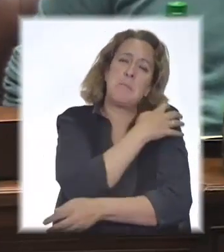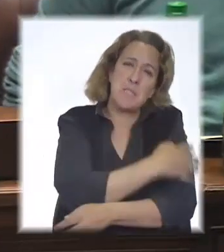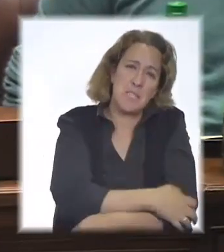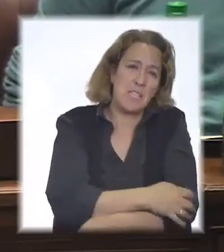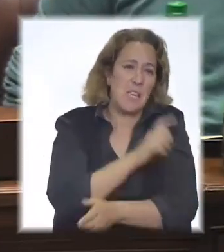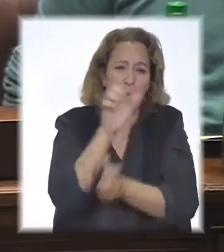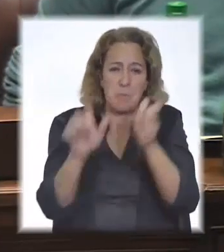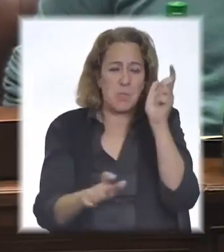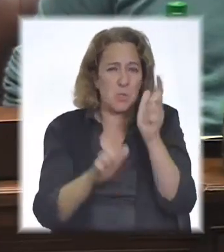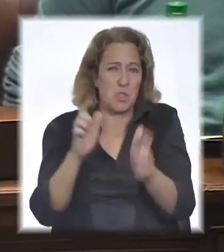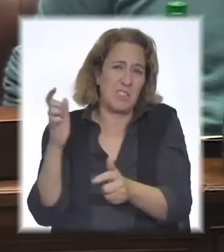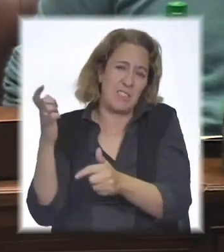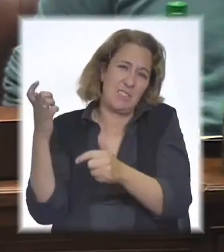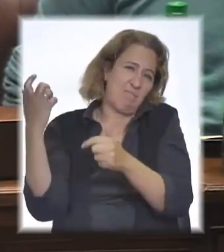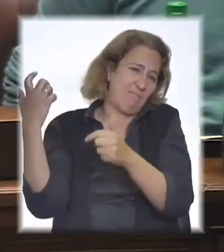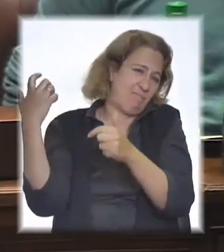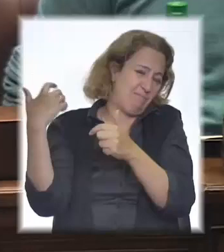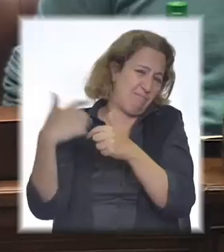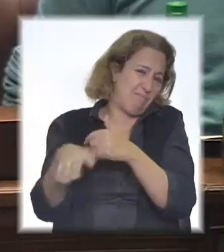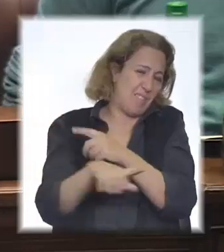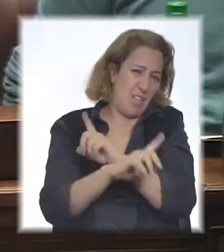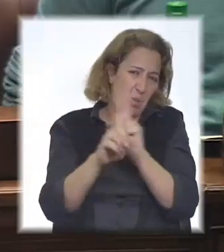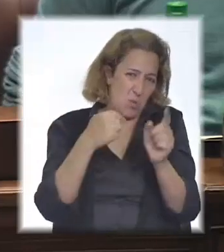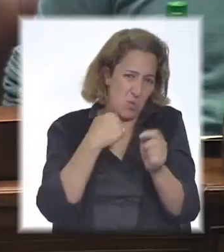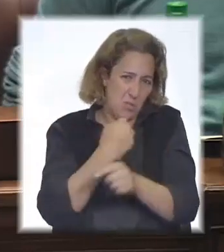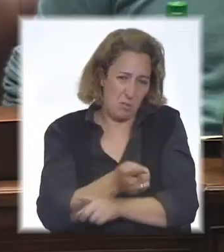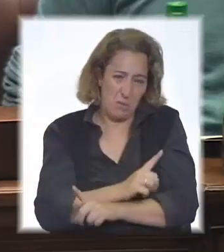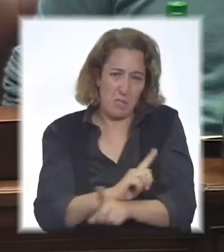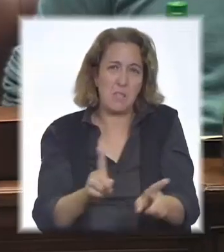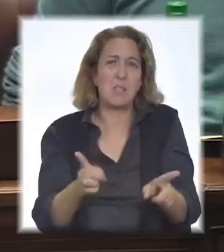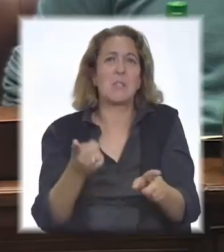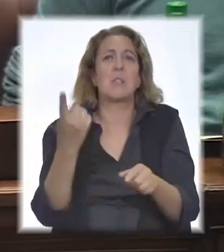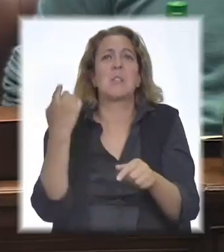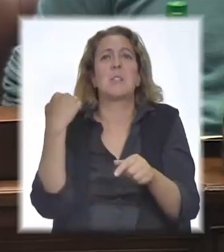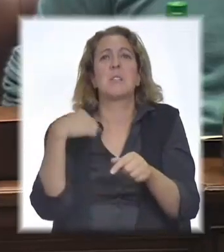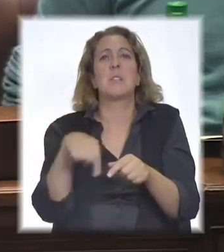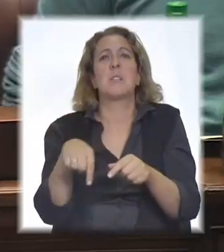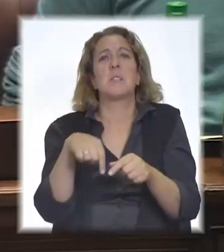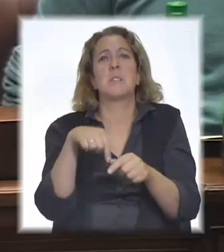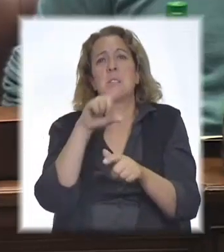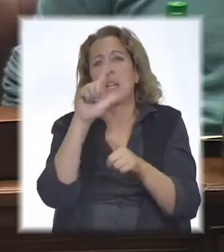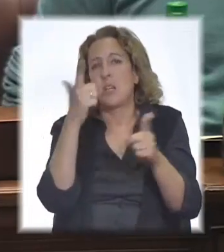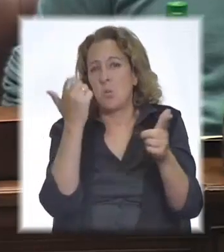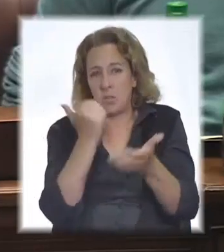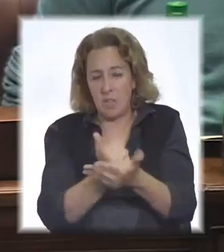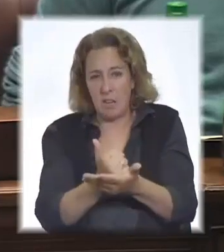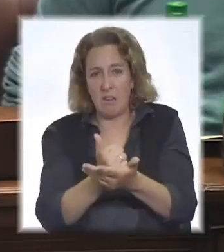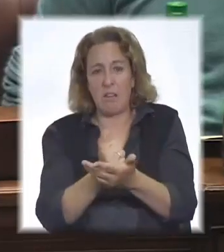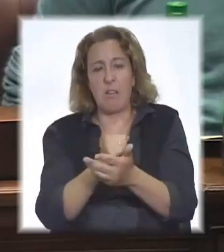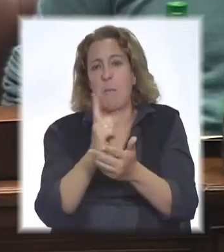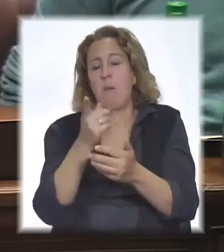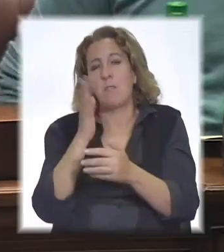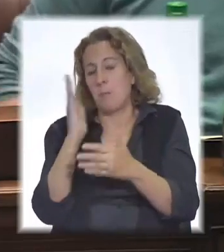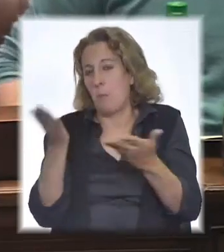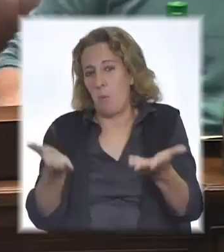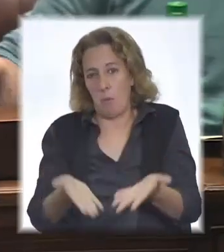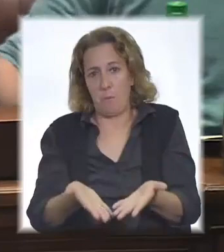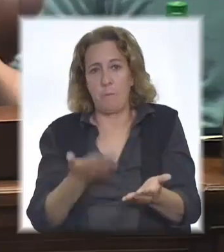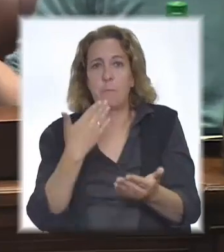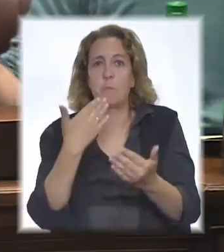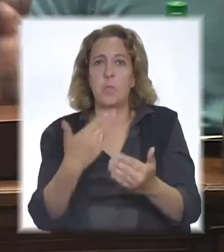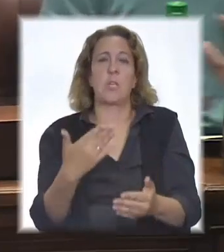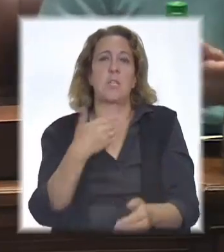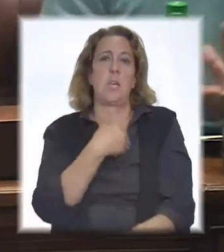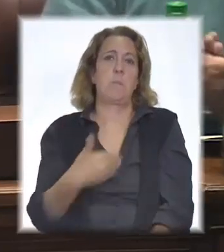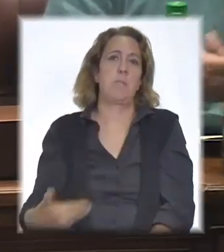los miserables de las ausencias breves y las definitivas muchas gracias presidente